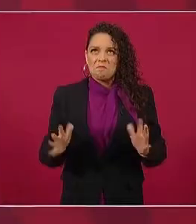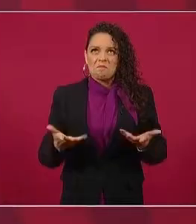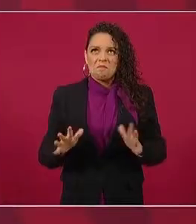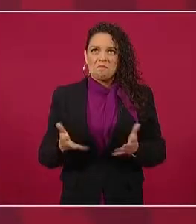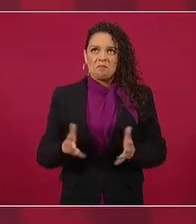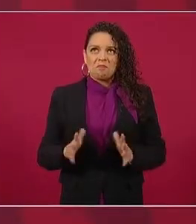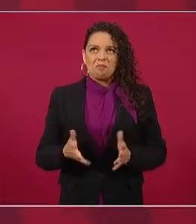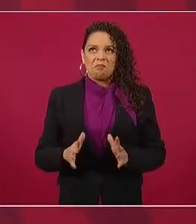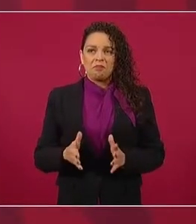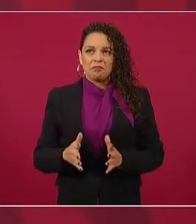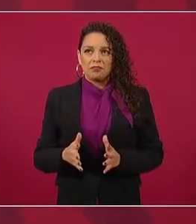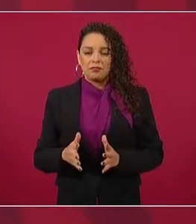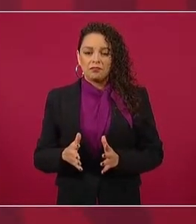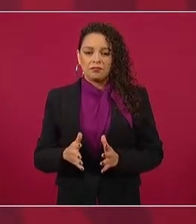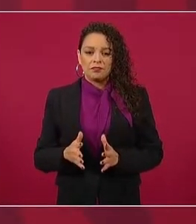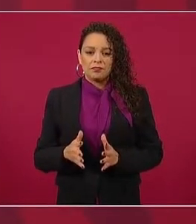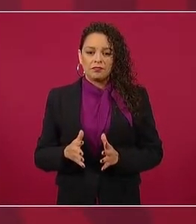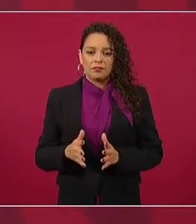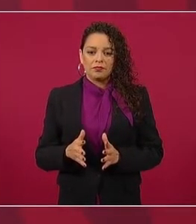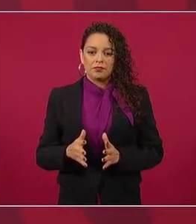como